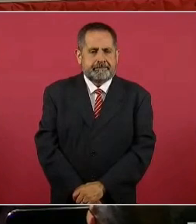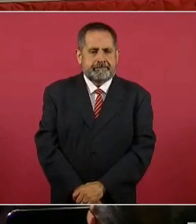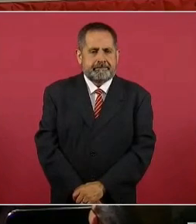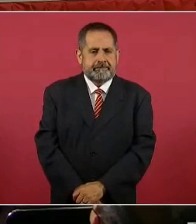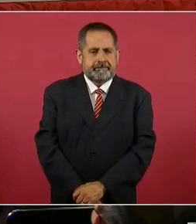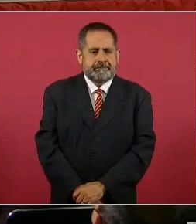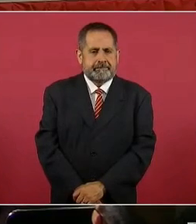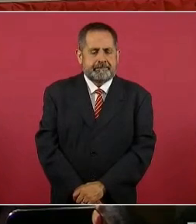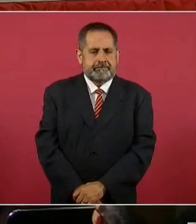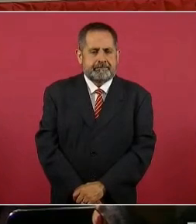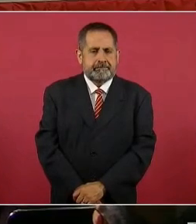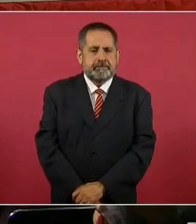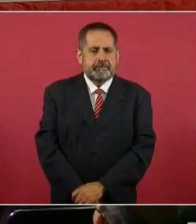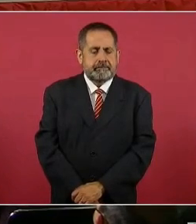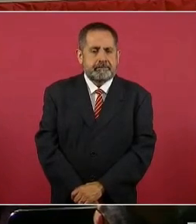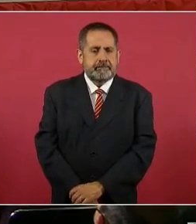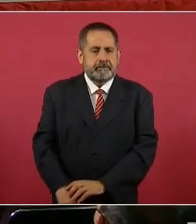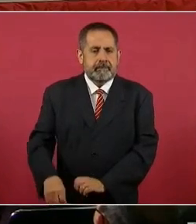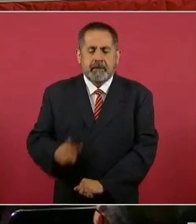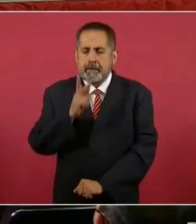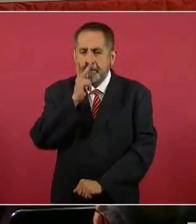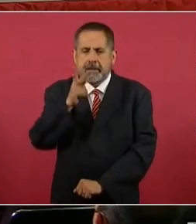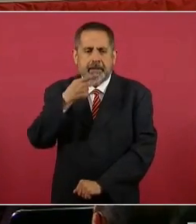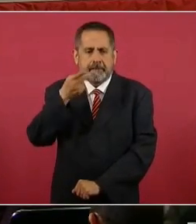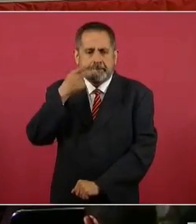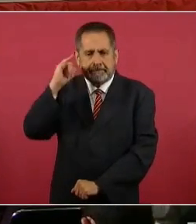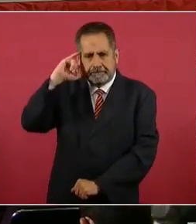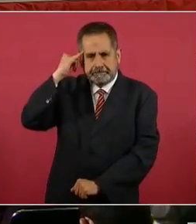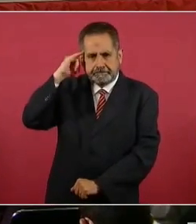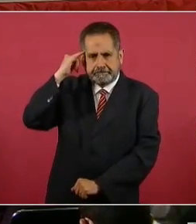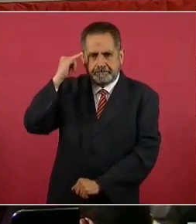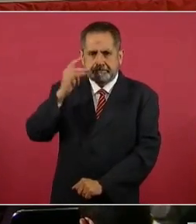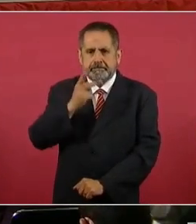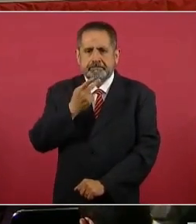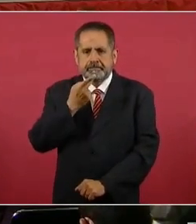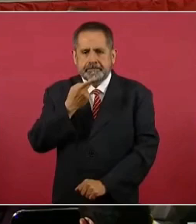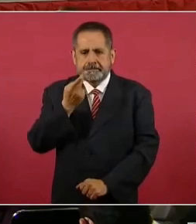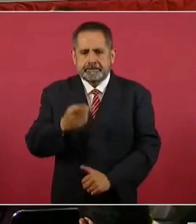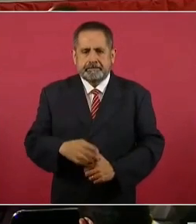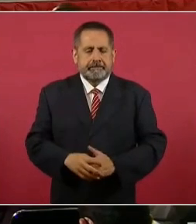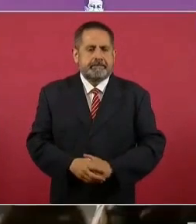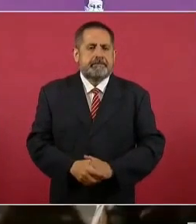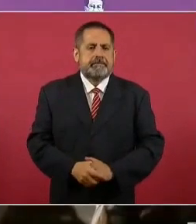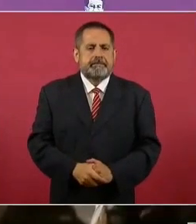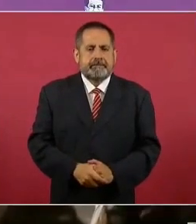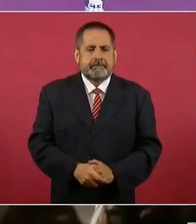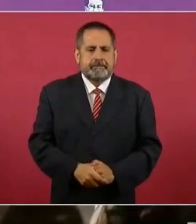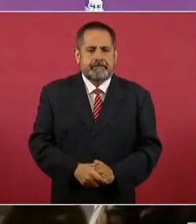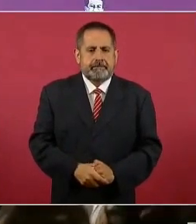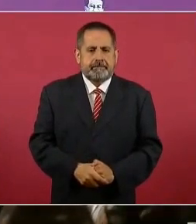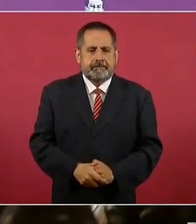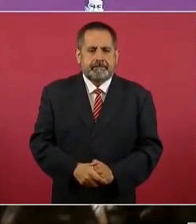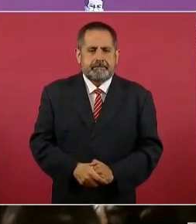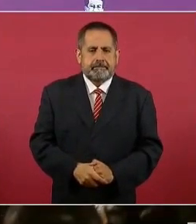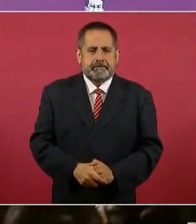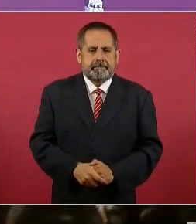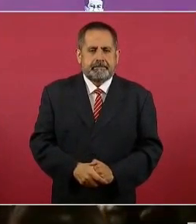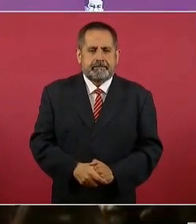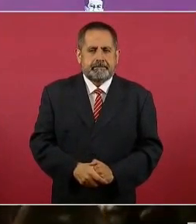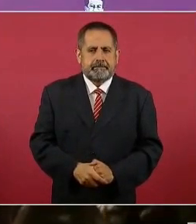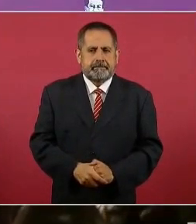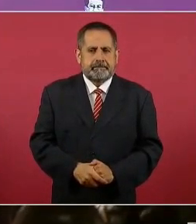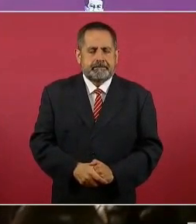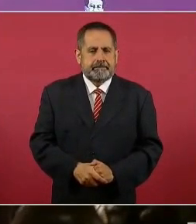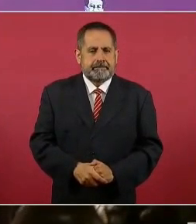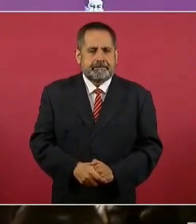dios me gusta sketch mientras que con un sketch y anda